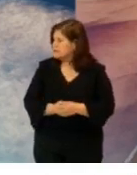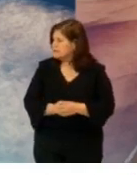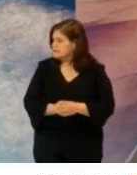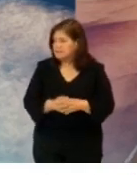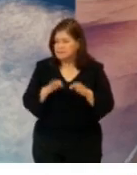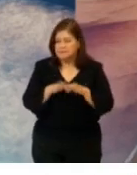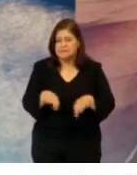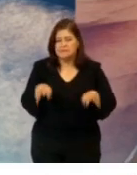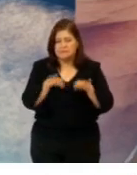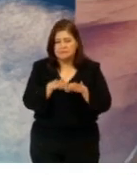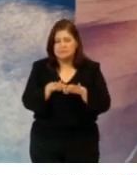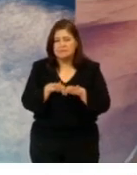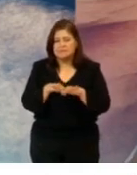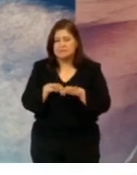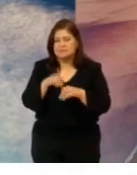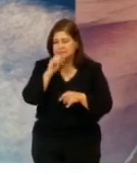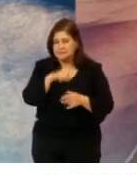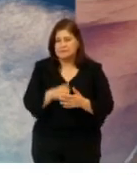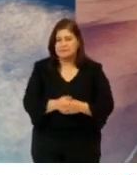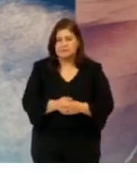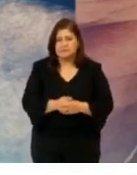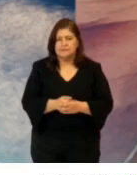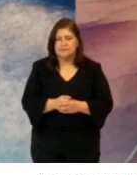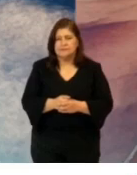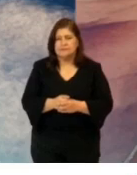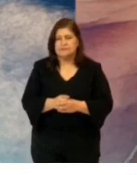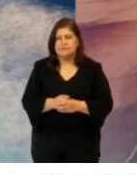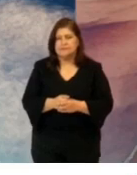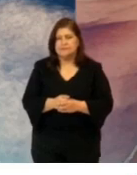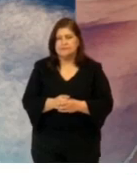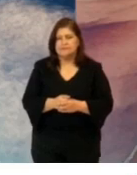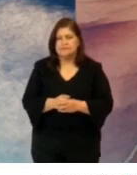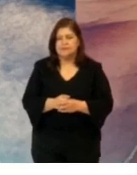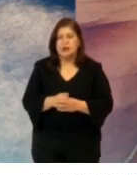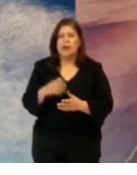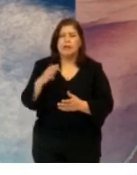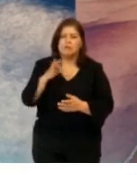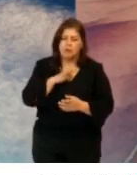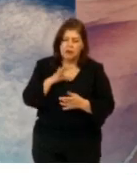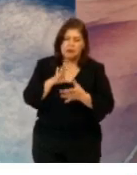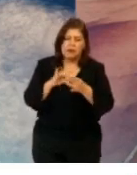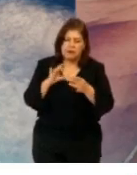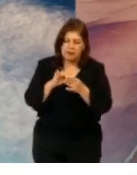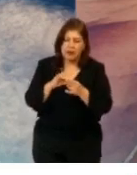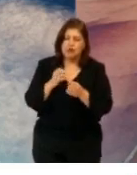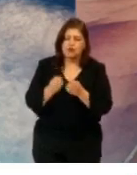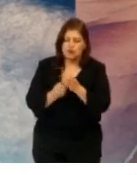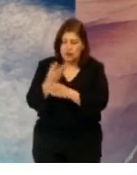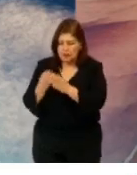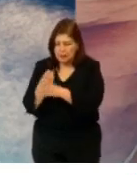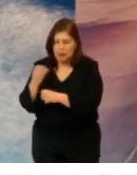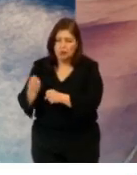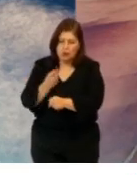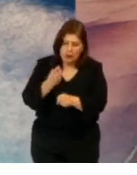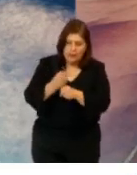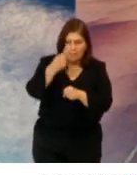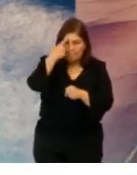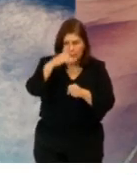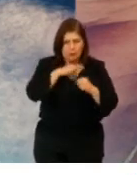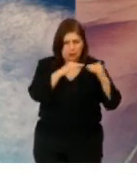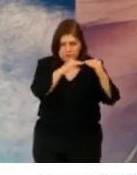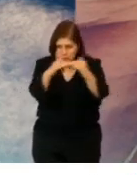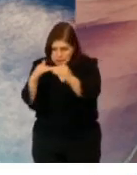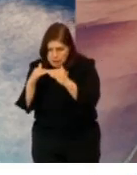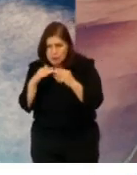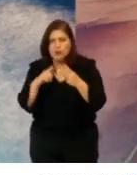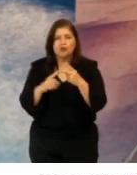es importante, es, podemos hablar de las nuevas oportunidades que tenemos en estas nuevas formas de hacer democracia, en estas nuevas